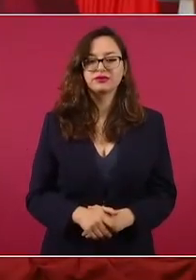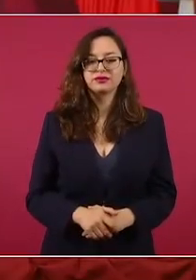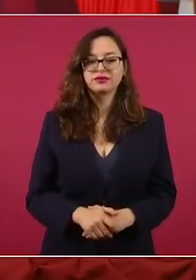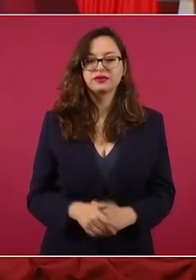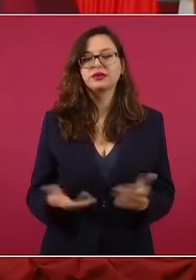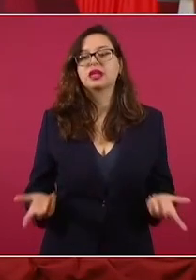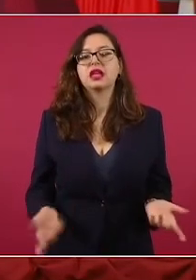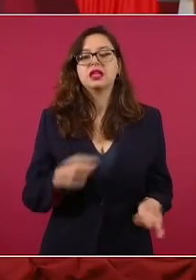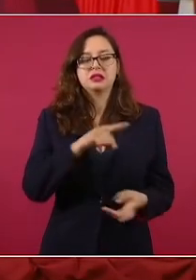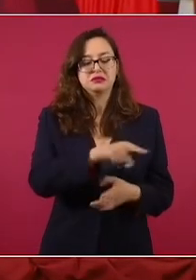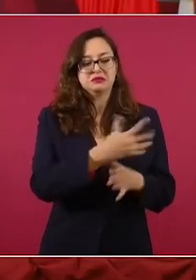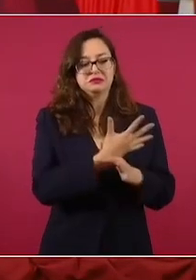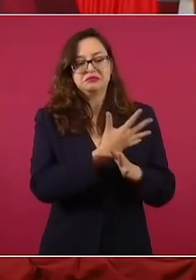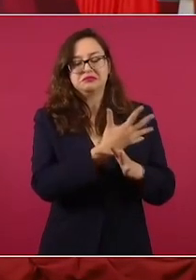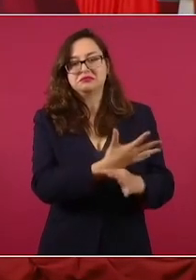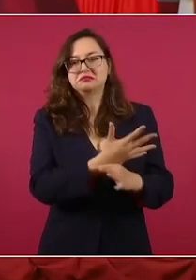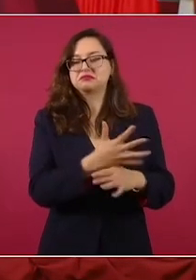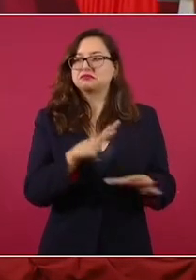pinta muy bien.